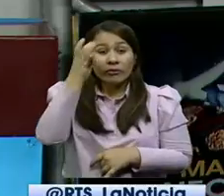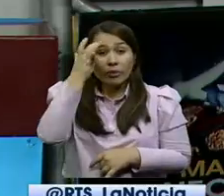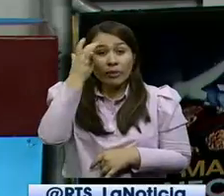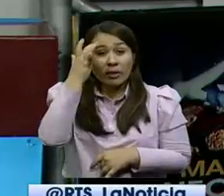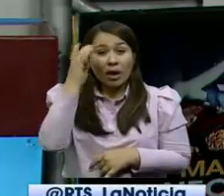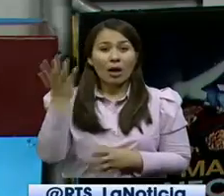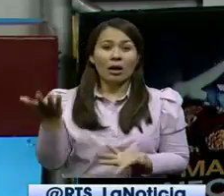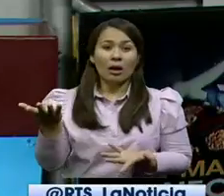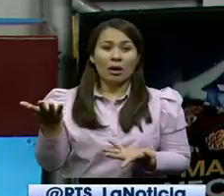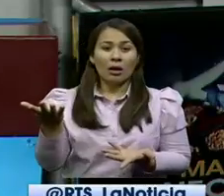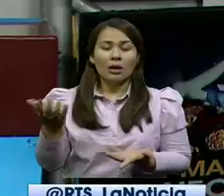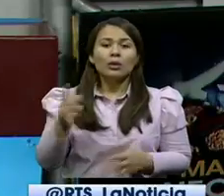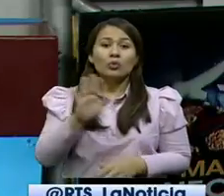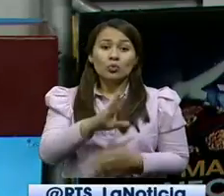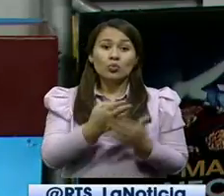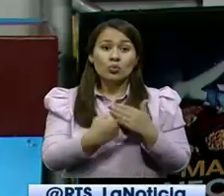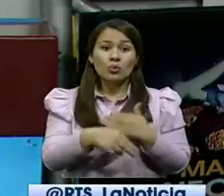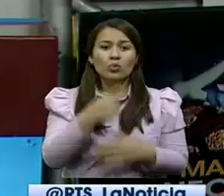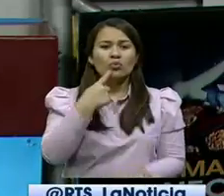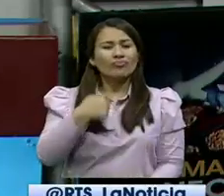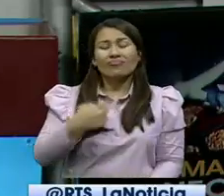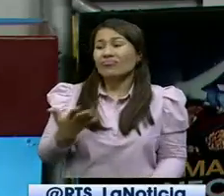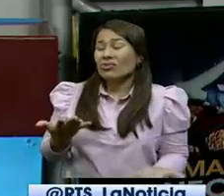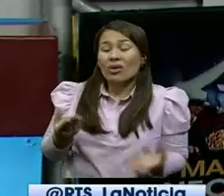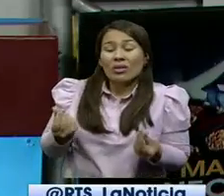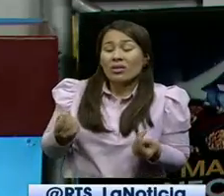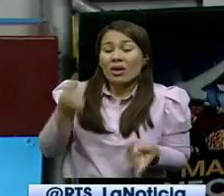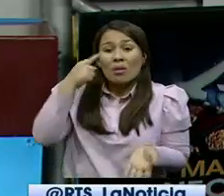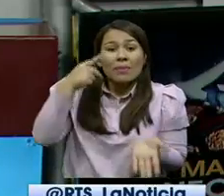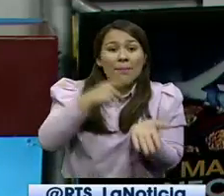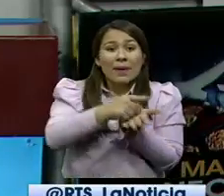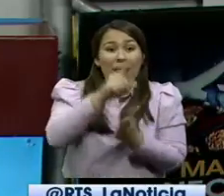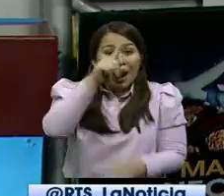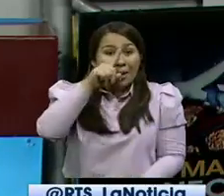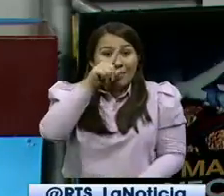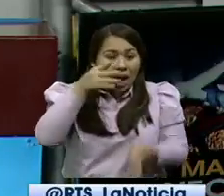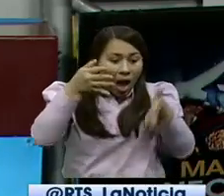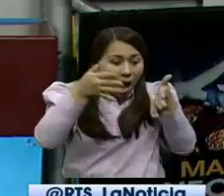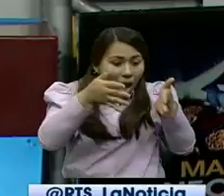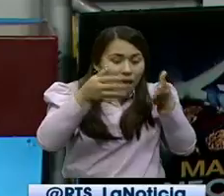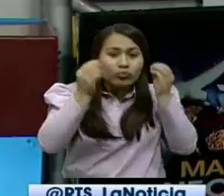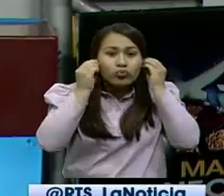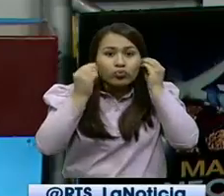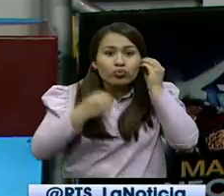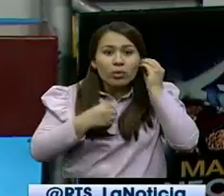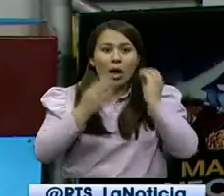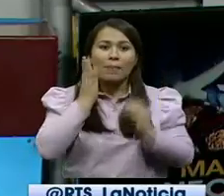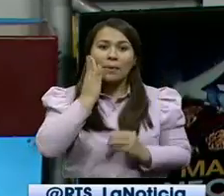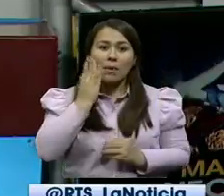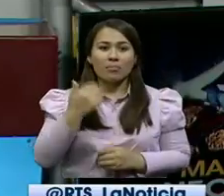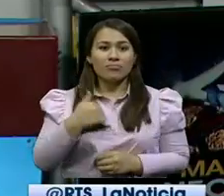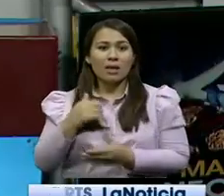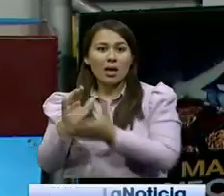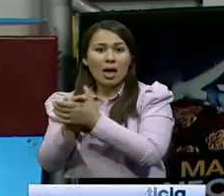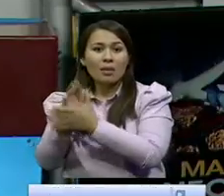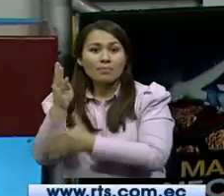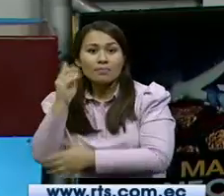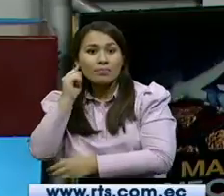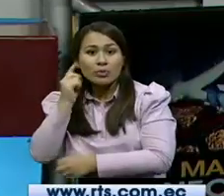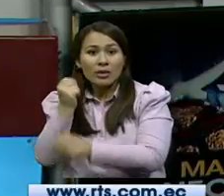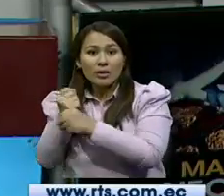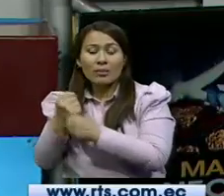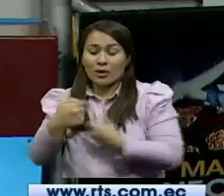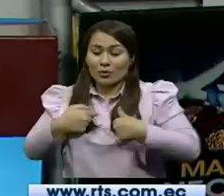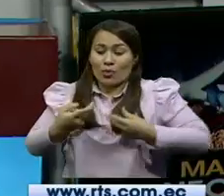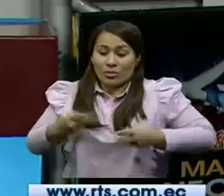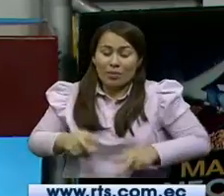hijo afirma que no cuenta con los recursos para pagar a una persona para que atienda a su madre, porque su esposa trabaja y también